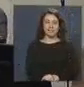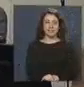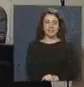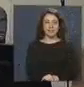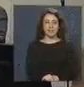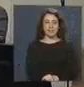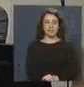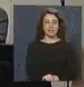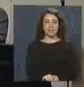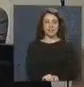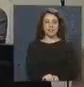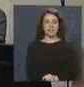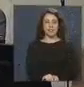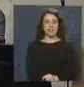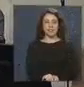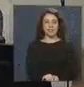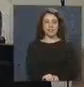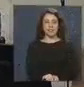Presidente,